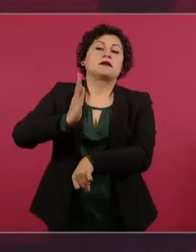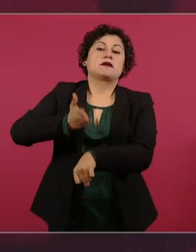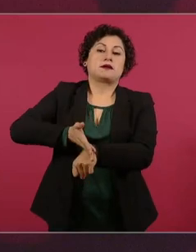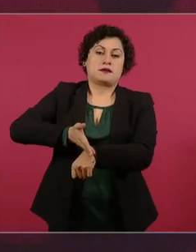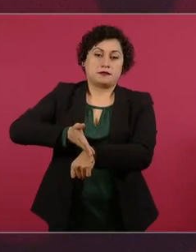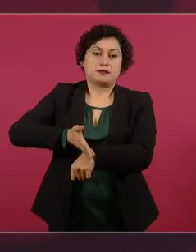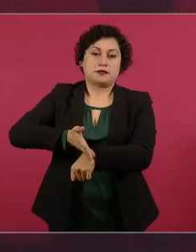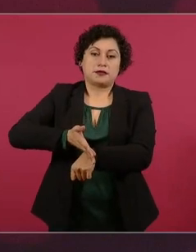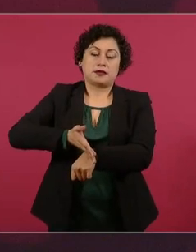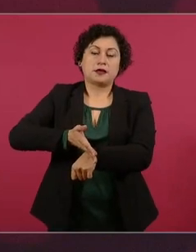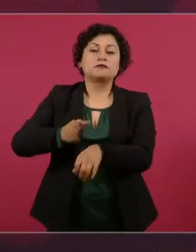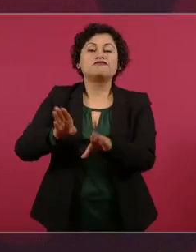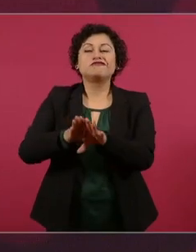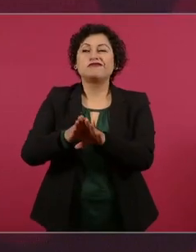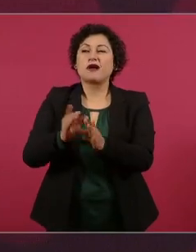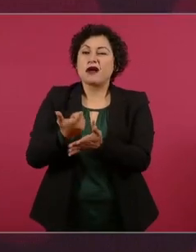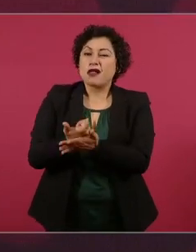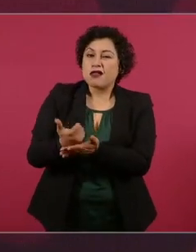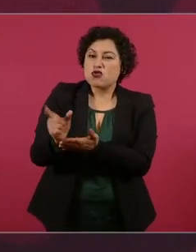Les están pagando muy poco